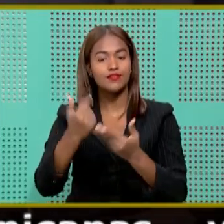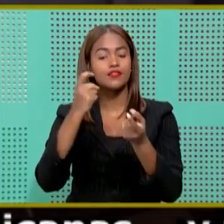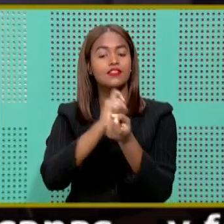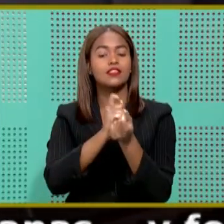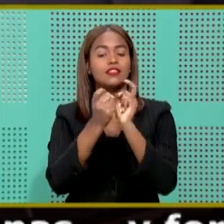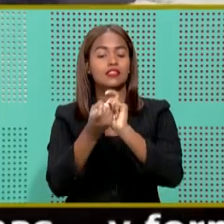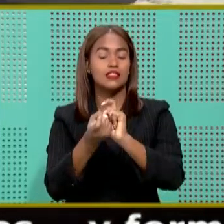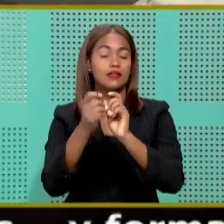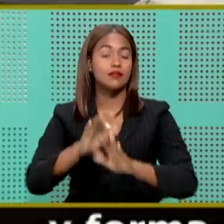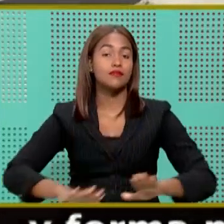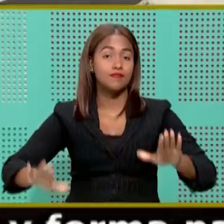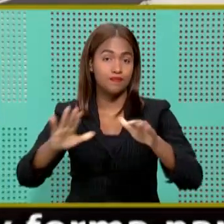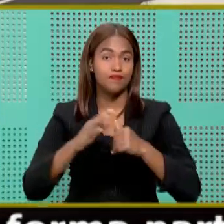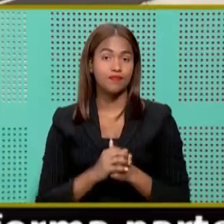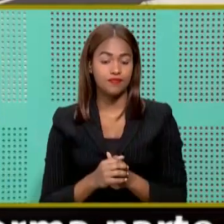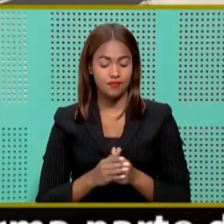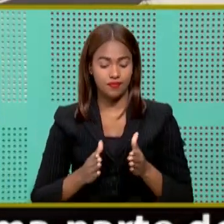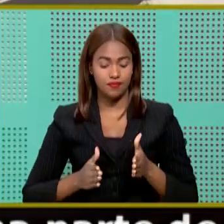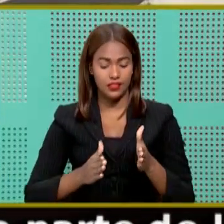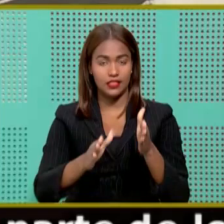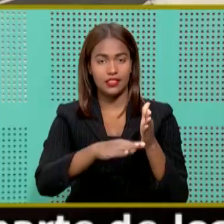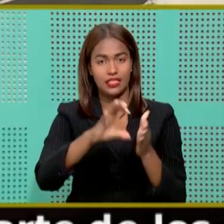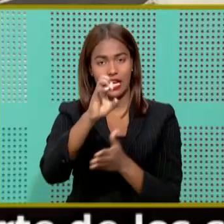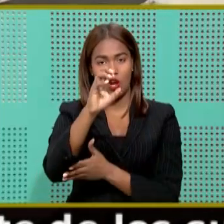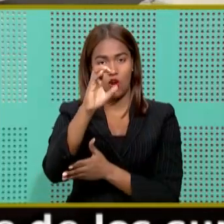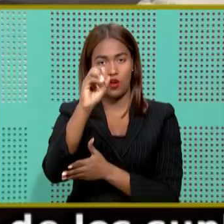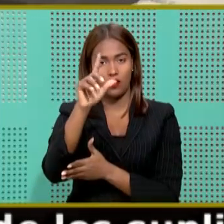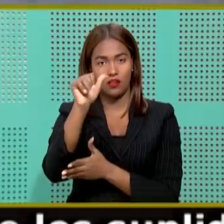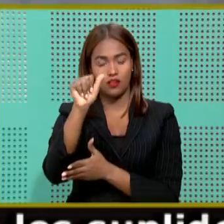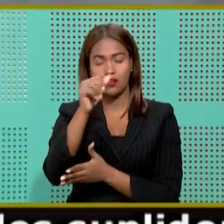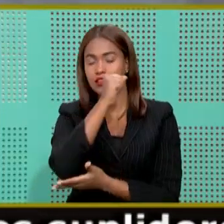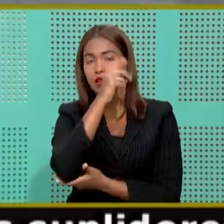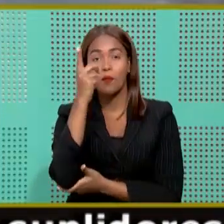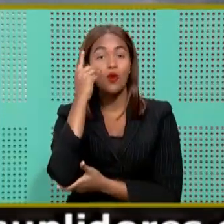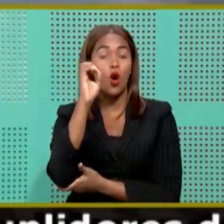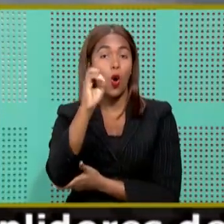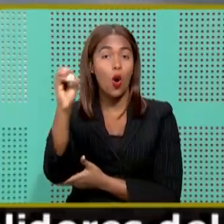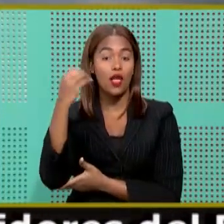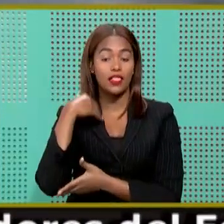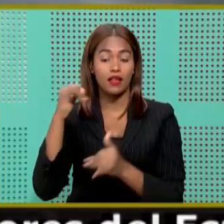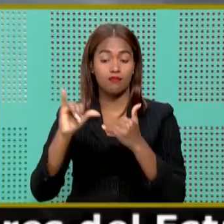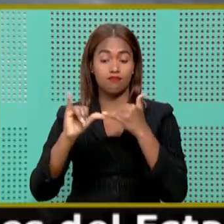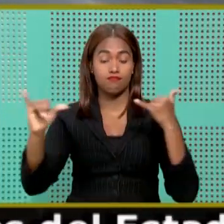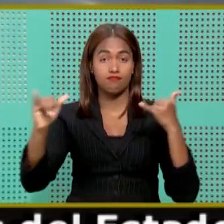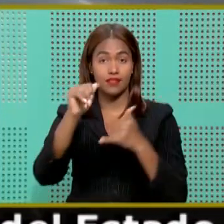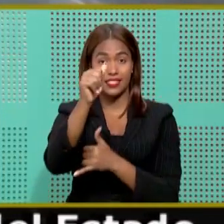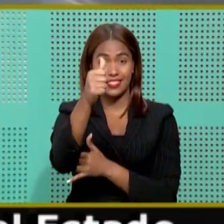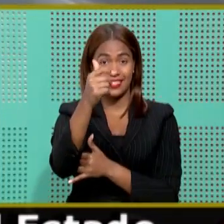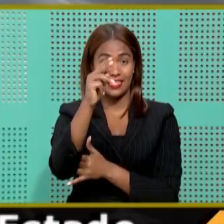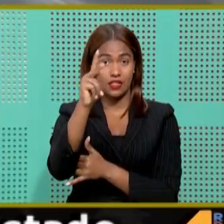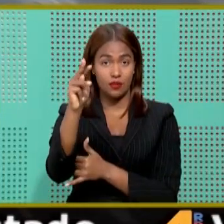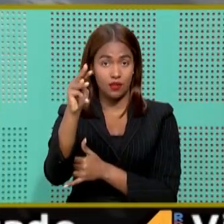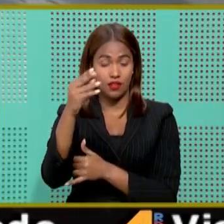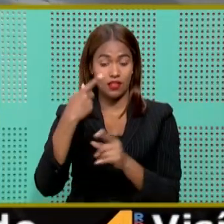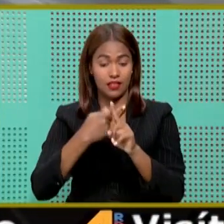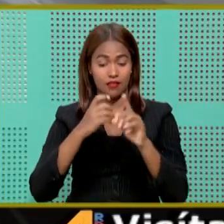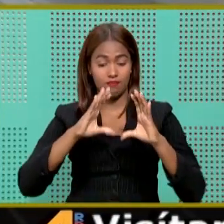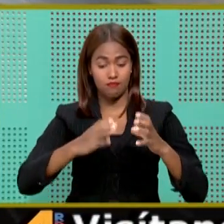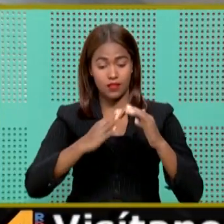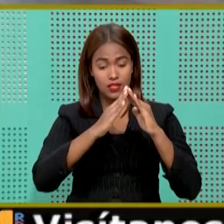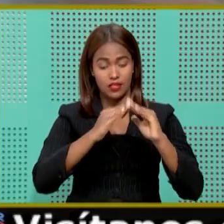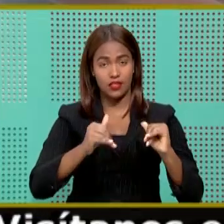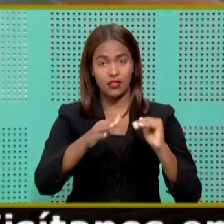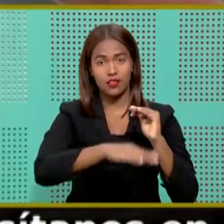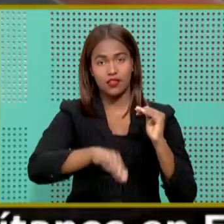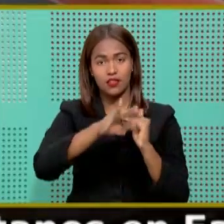transformación colosal. La Avenida Ecológica en el municipio Santo Domingo Este tiene una longitud de 10 kilómetros desde el complejo habitacional